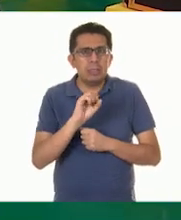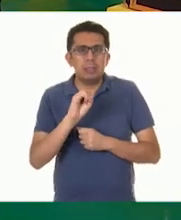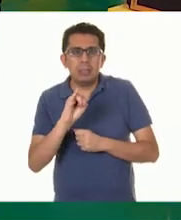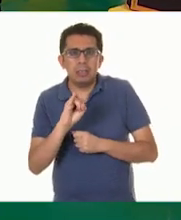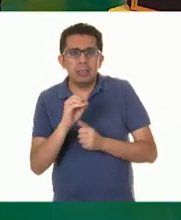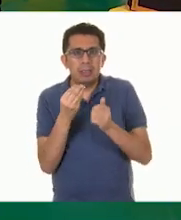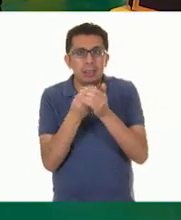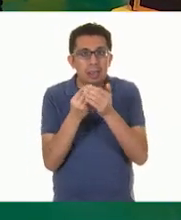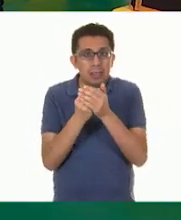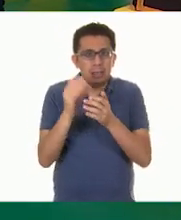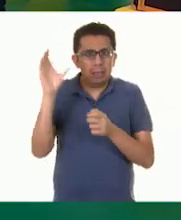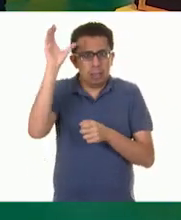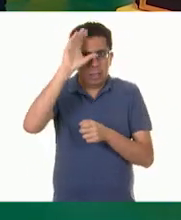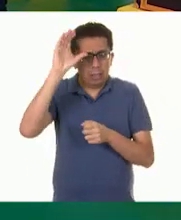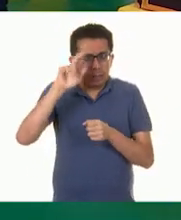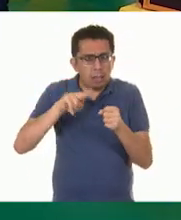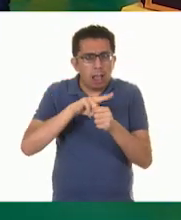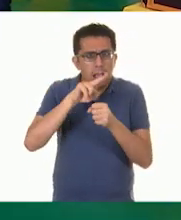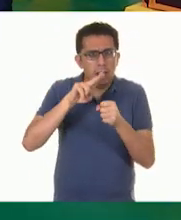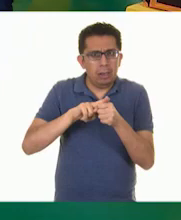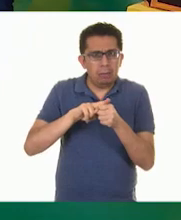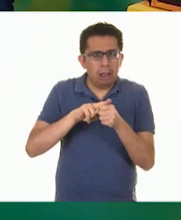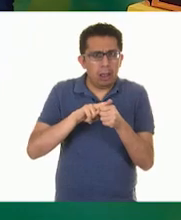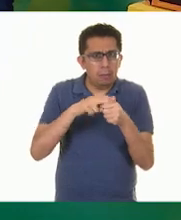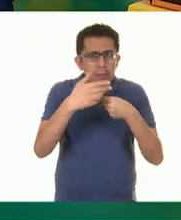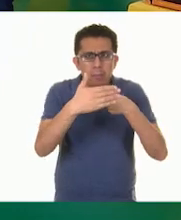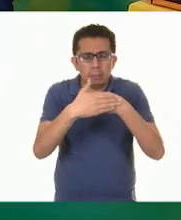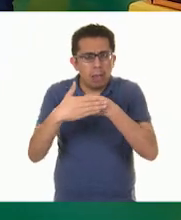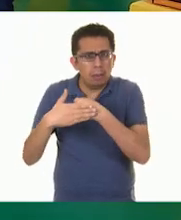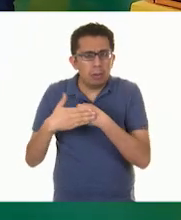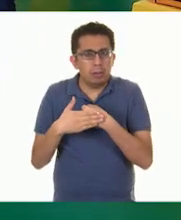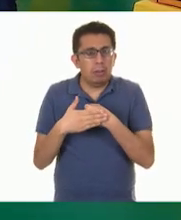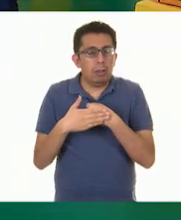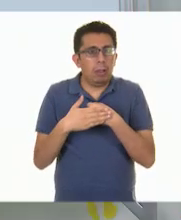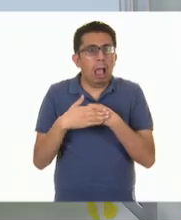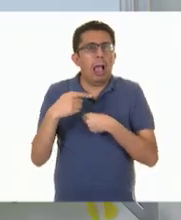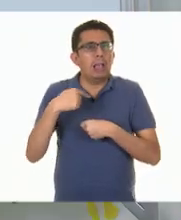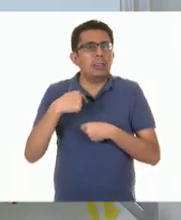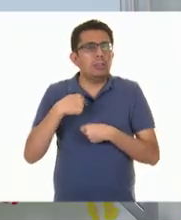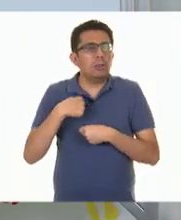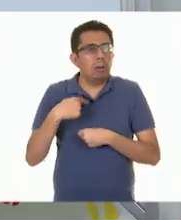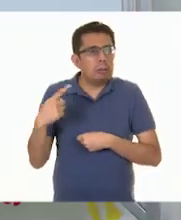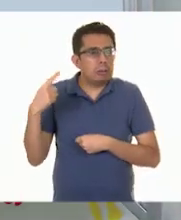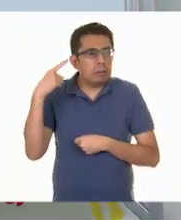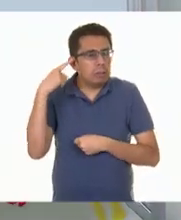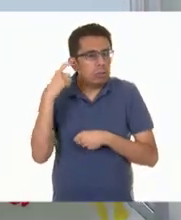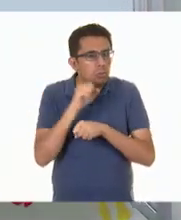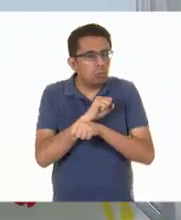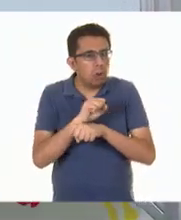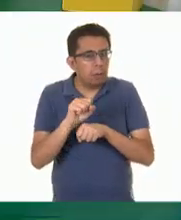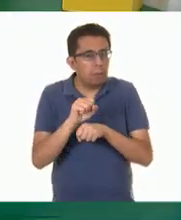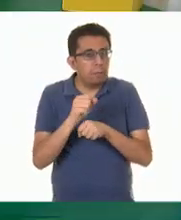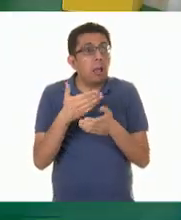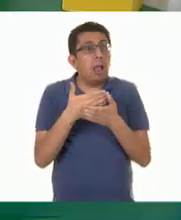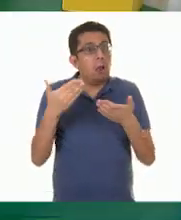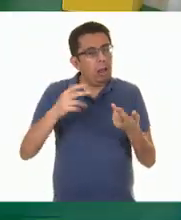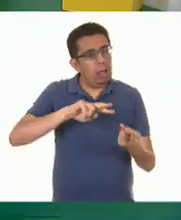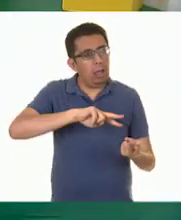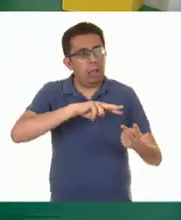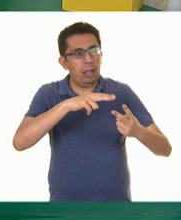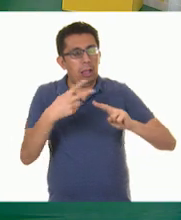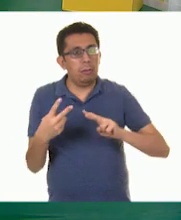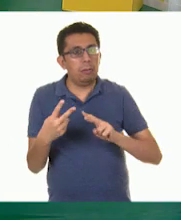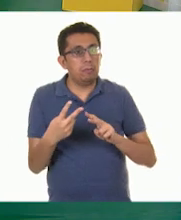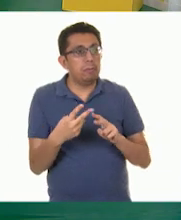Clase de Ciencias Naturales, sí. Reportando, sí. Te escucho bajito. A ver, ahora inténtalo tú. A ver. Hola, Alexia,